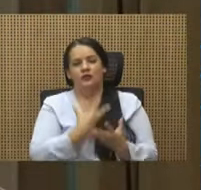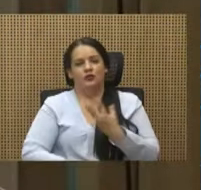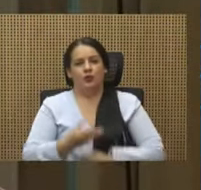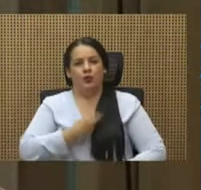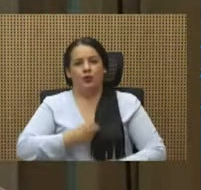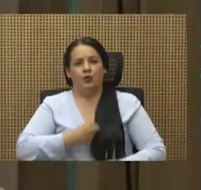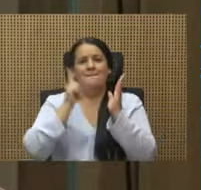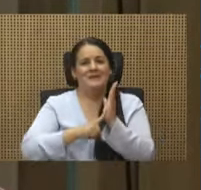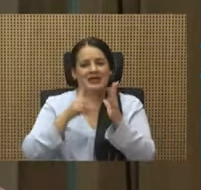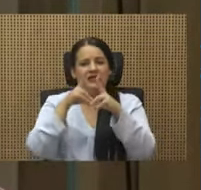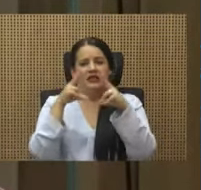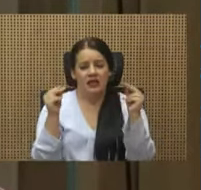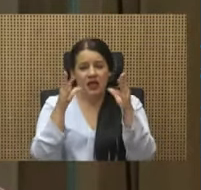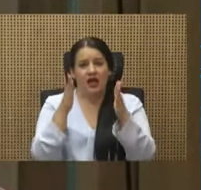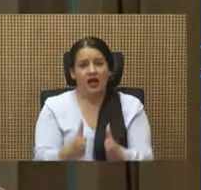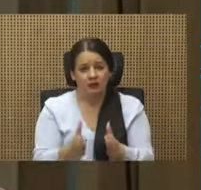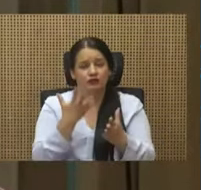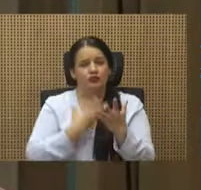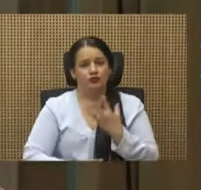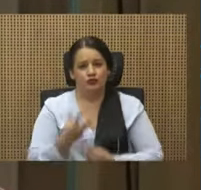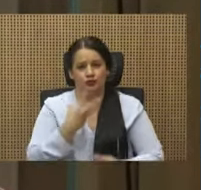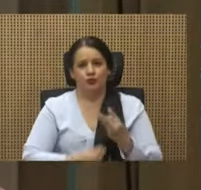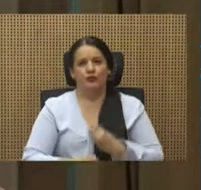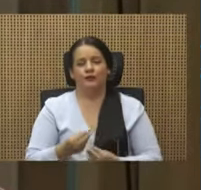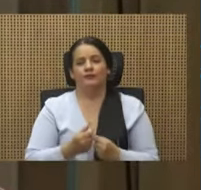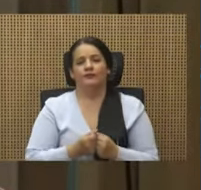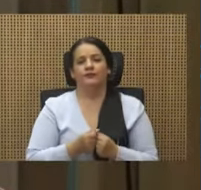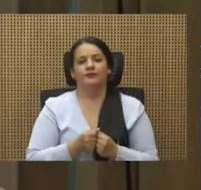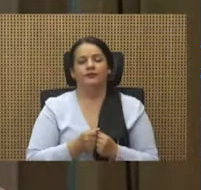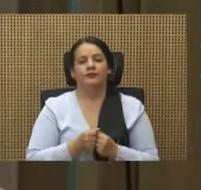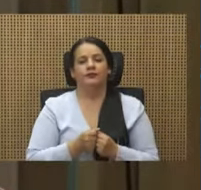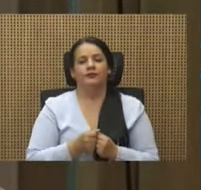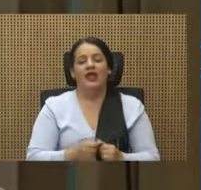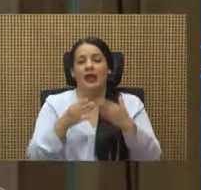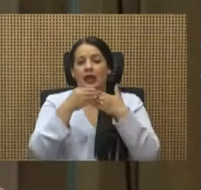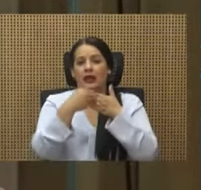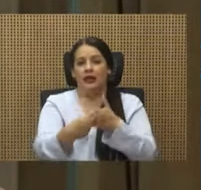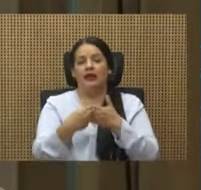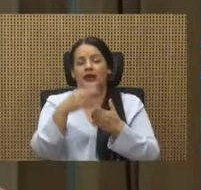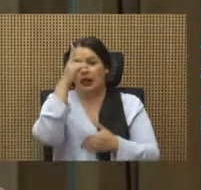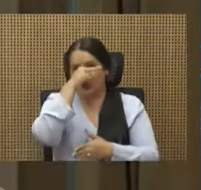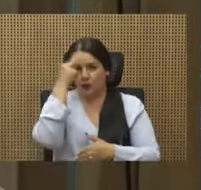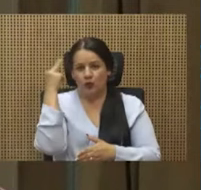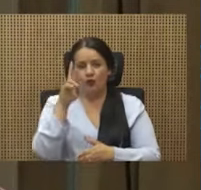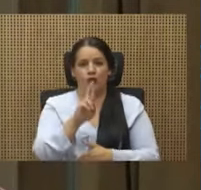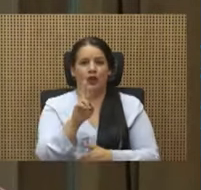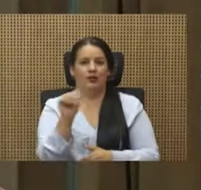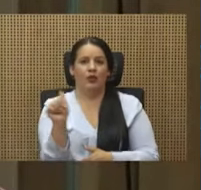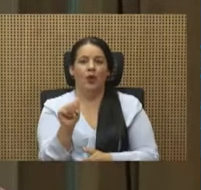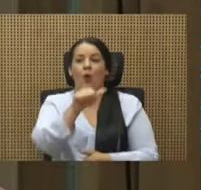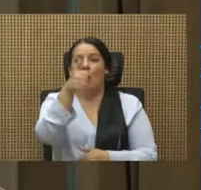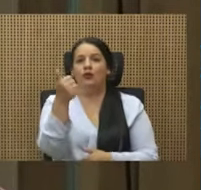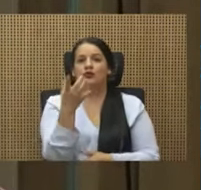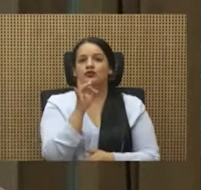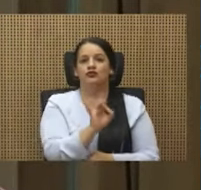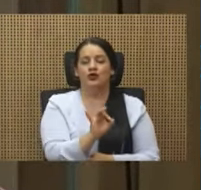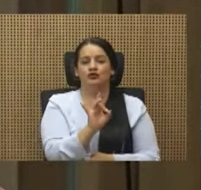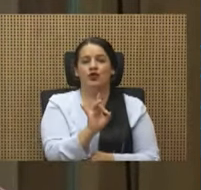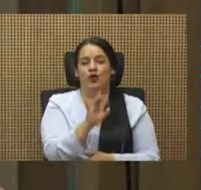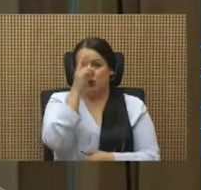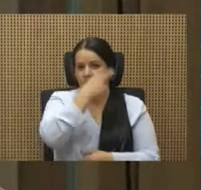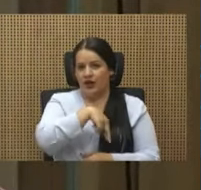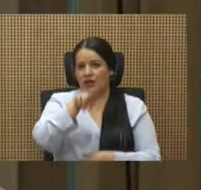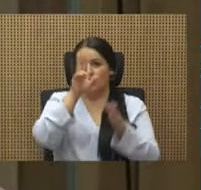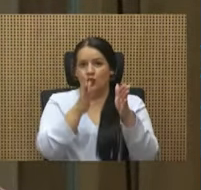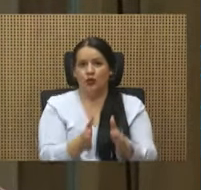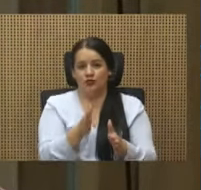criminales asociados al gobierno de Nicaragua. Los diputados exigieron al gobierno revisar los protocolos de protección de las personas que se